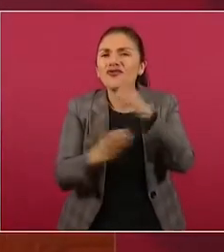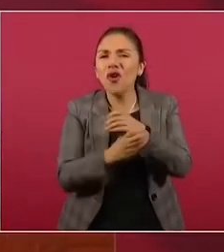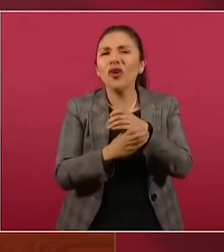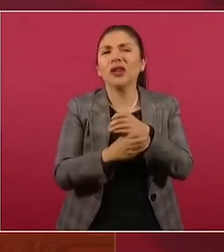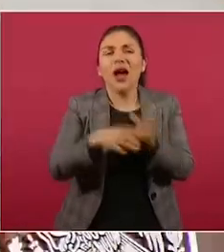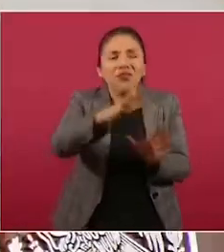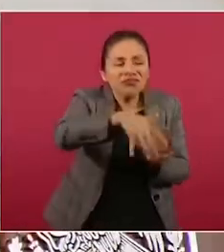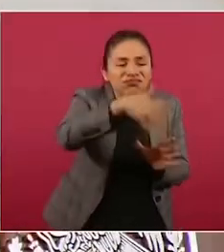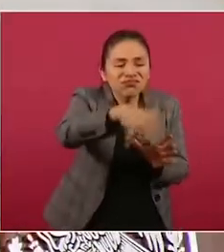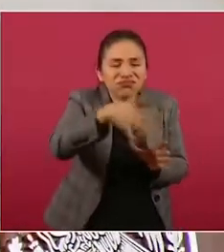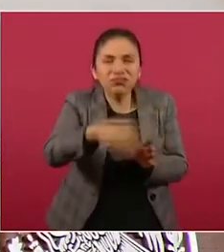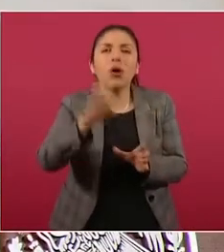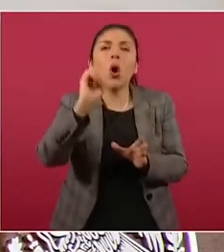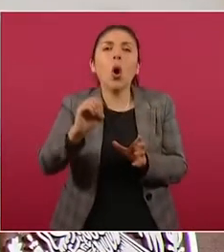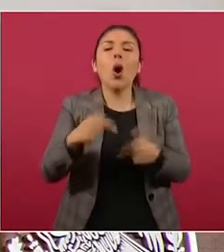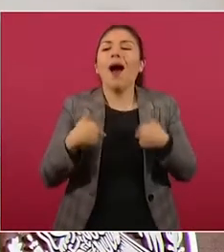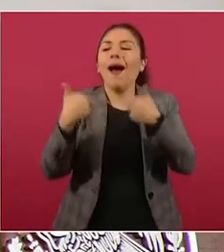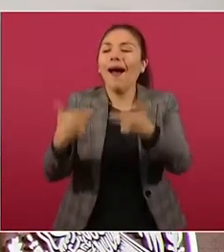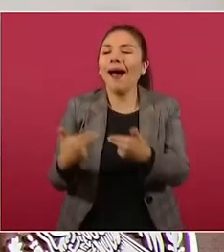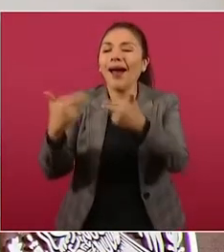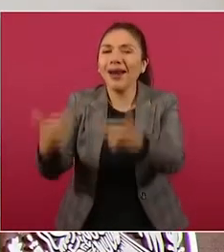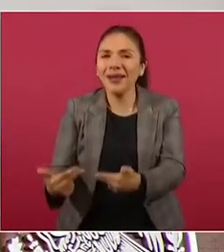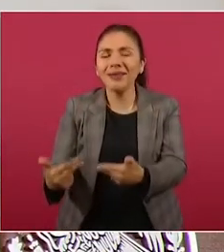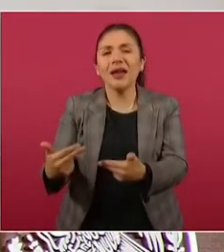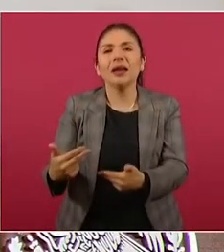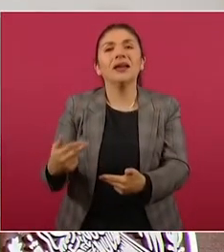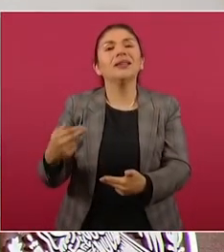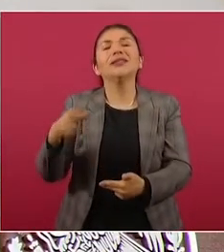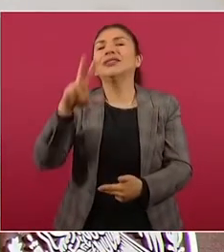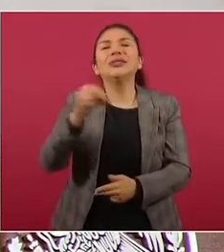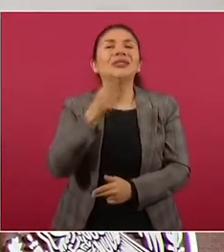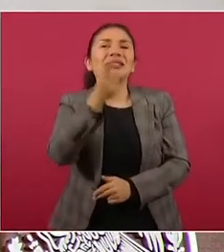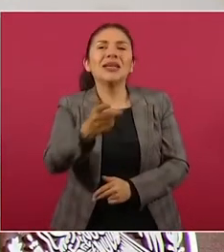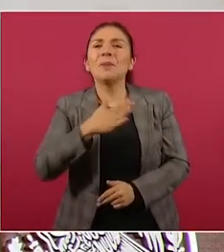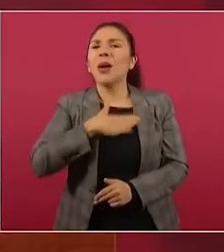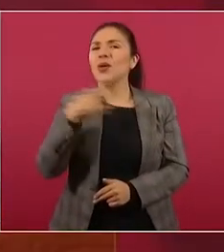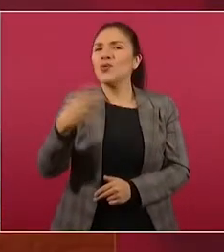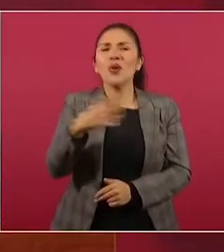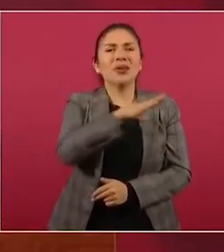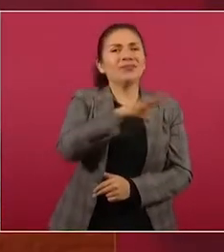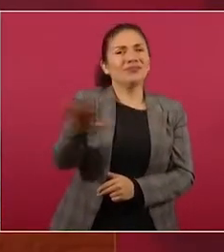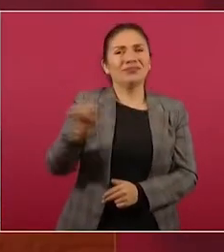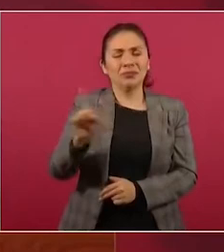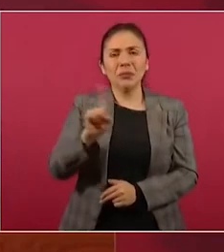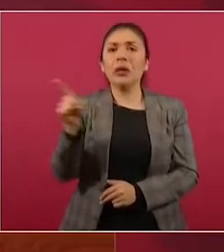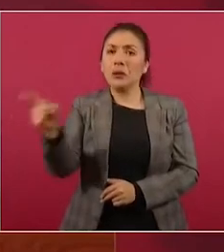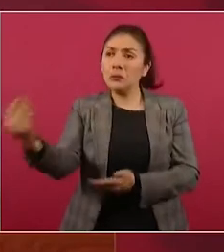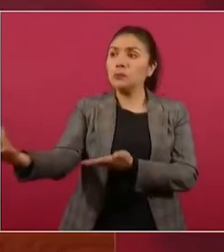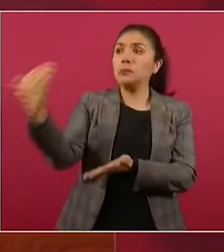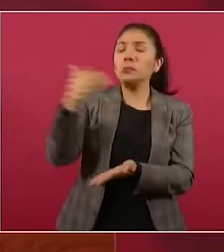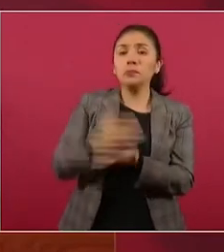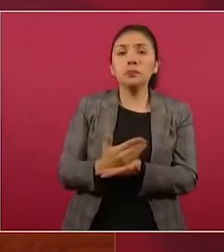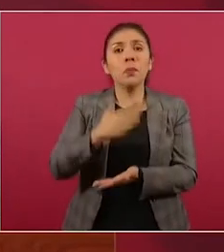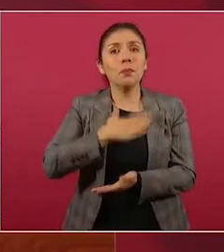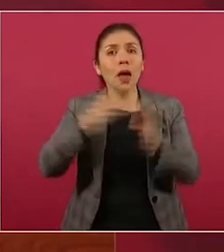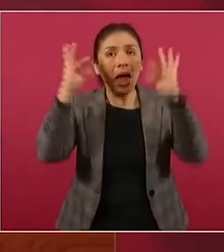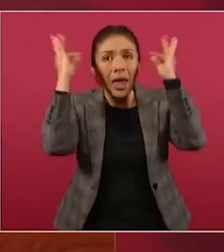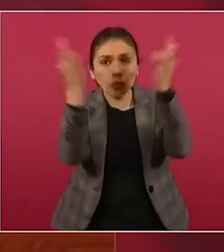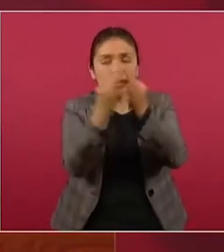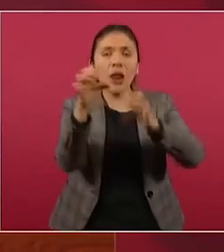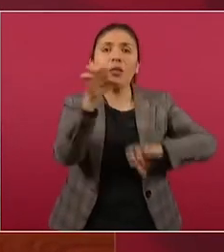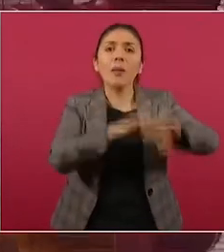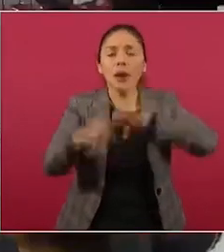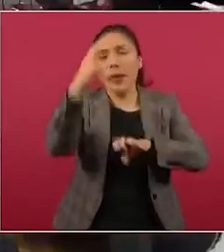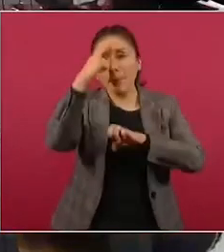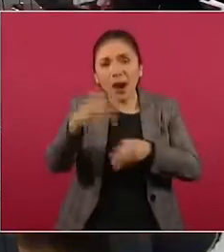o individuos que demandan el anonimato se acercan a nuestros consulados y embajadas para